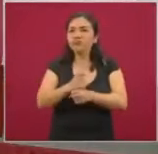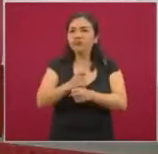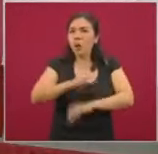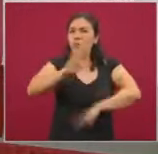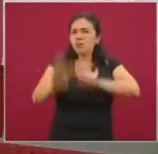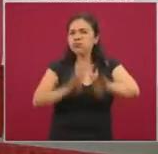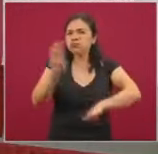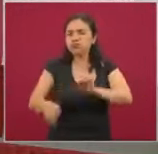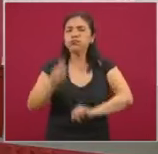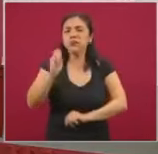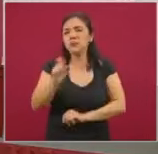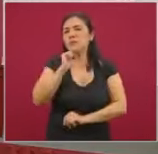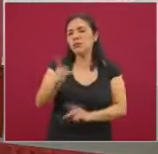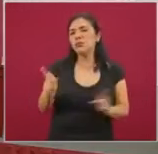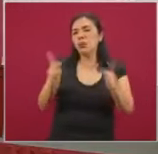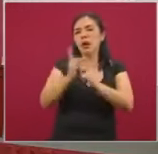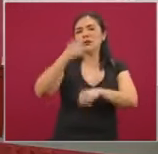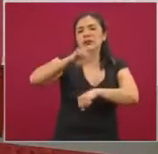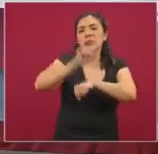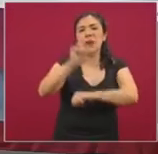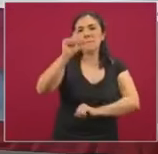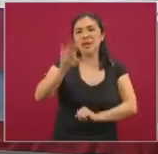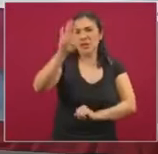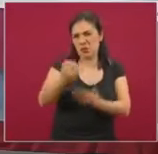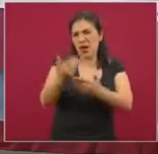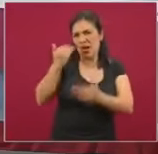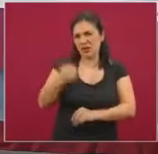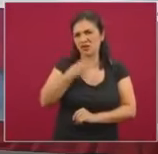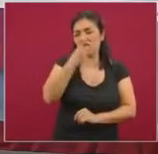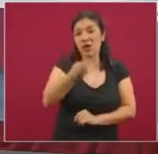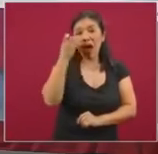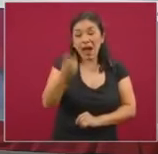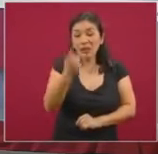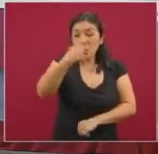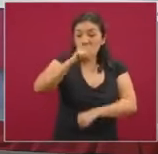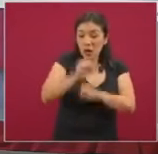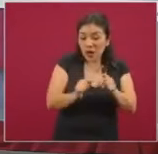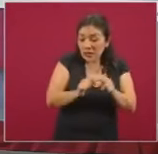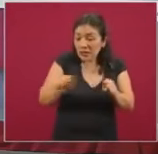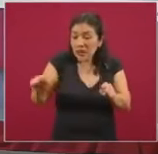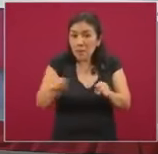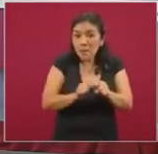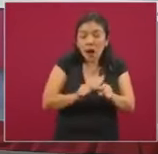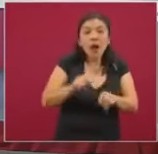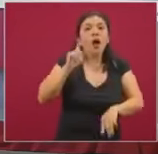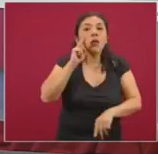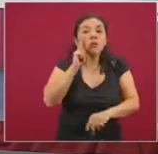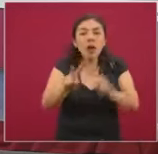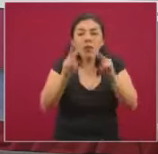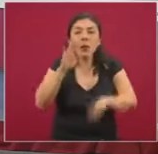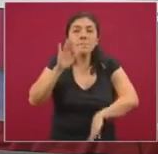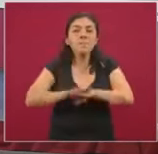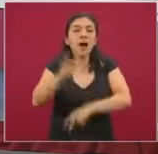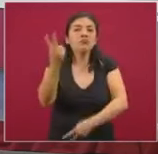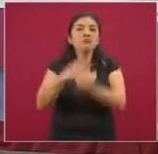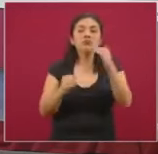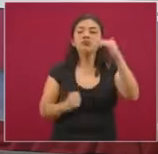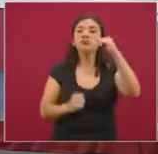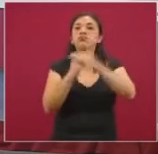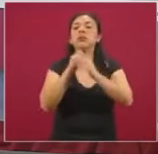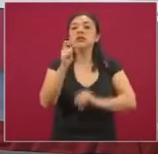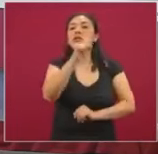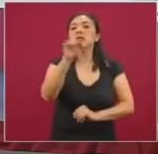exceso, que fue en la semana 29, como ya se los había dicho, donde en esa semana específicamente se observó un incremento de más